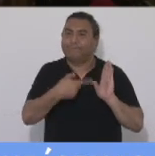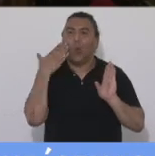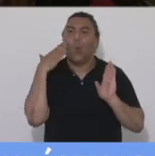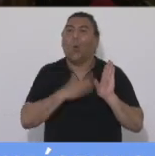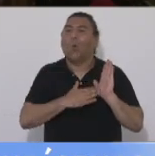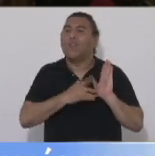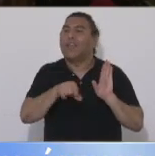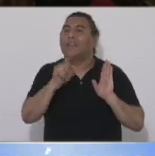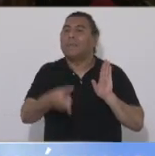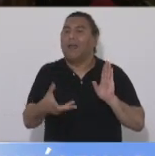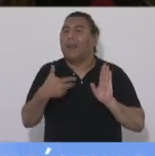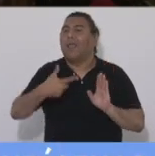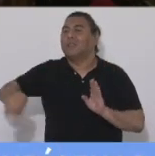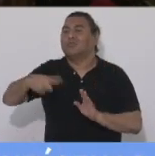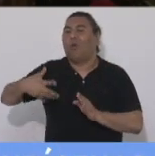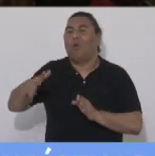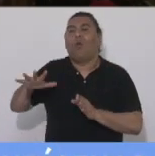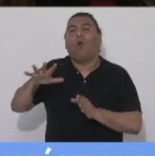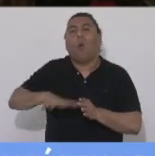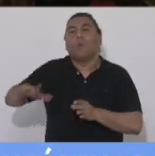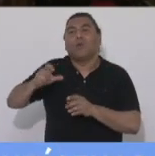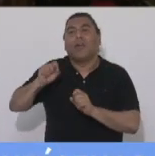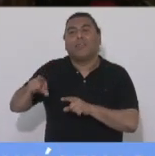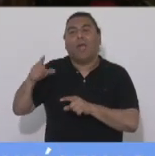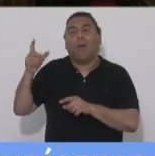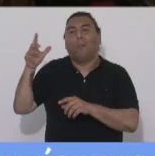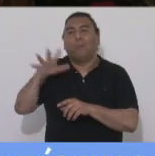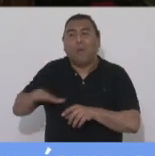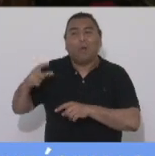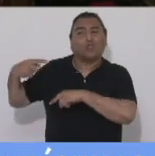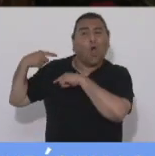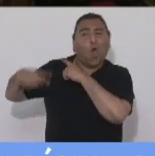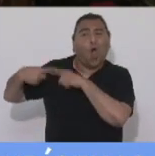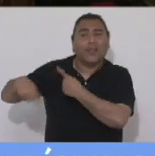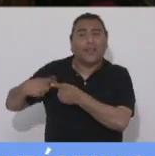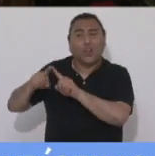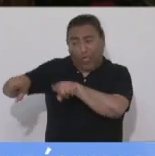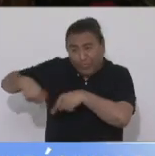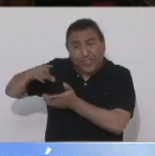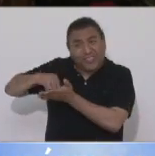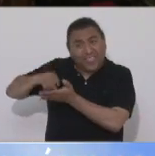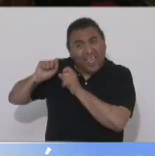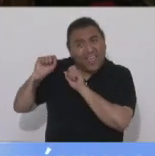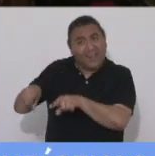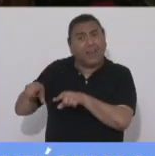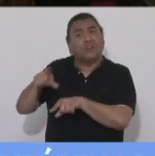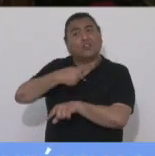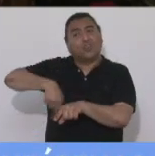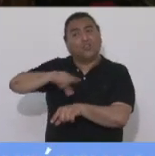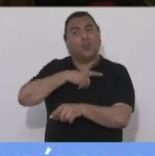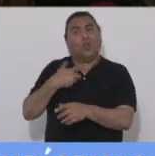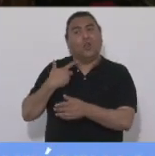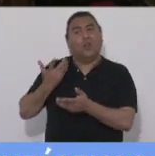acreditación como comunidad de pueblos originarios cuya tierra es lo que estamos,